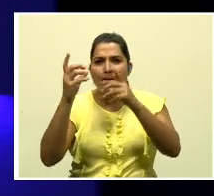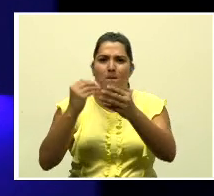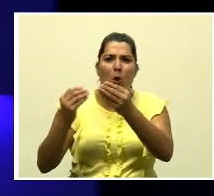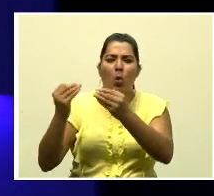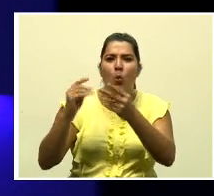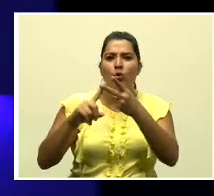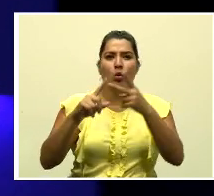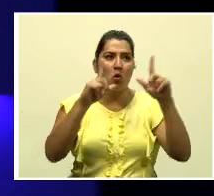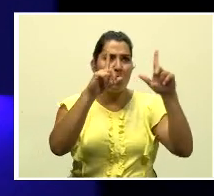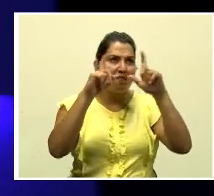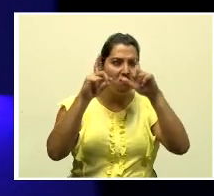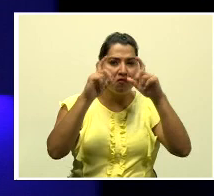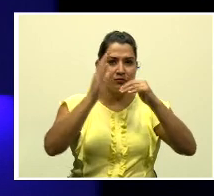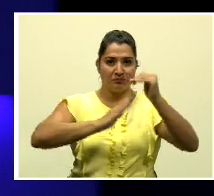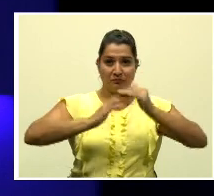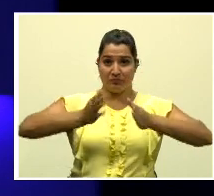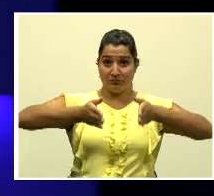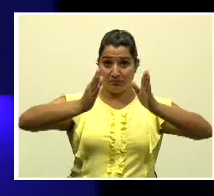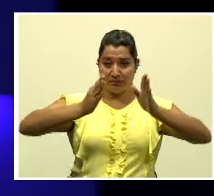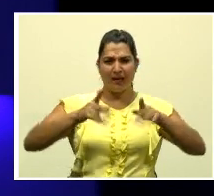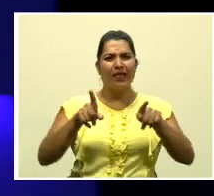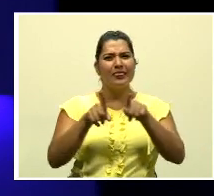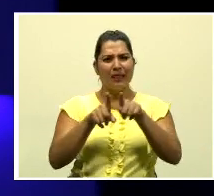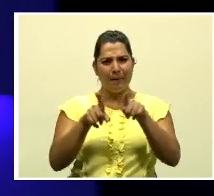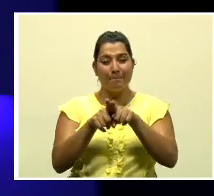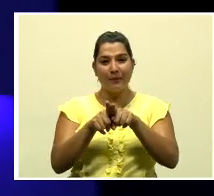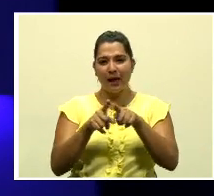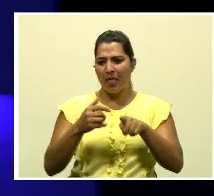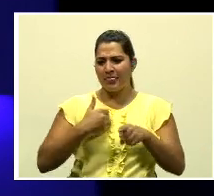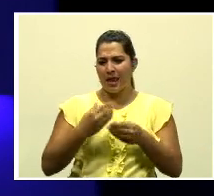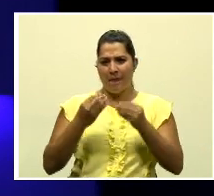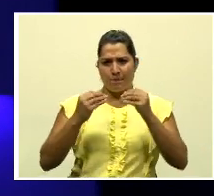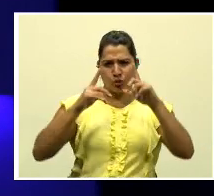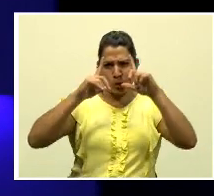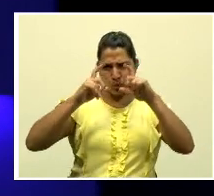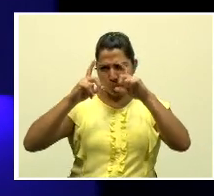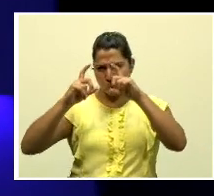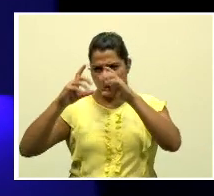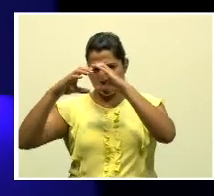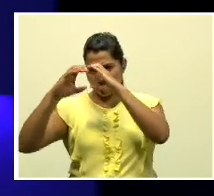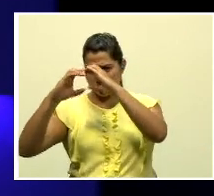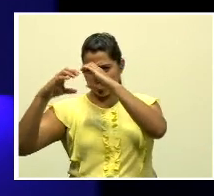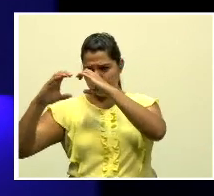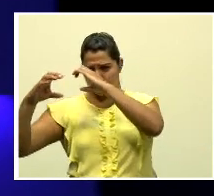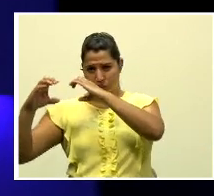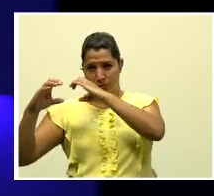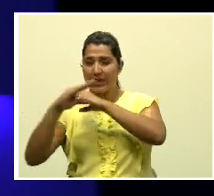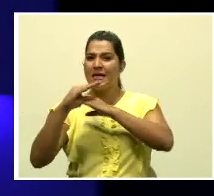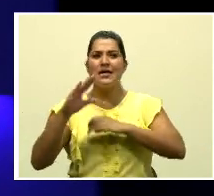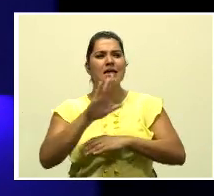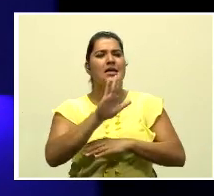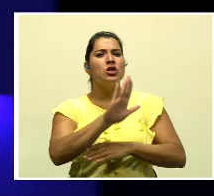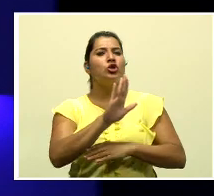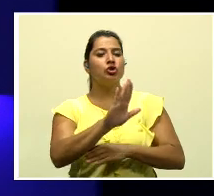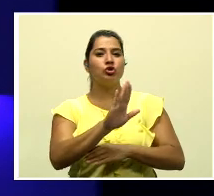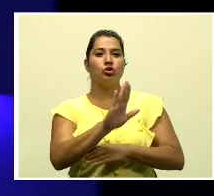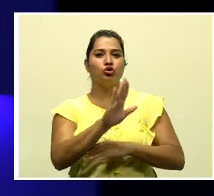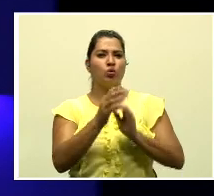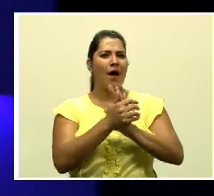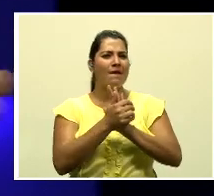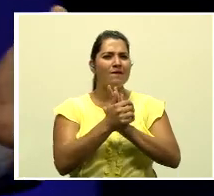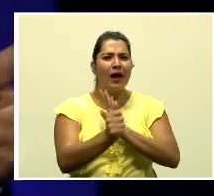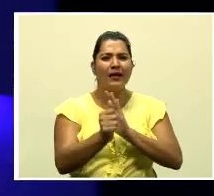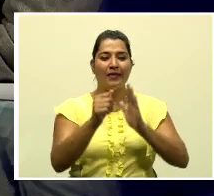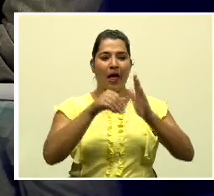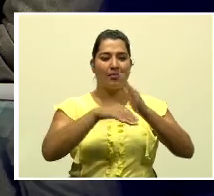arquitectura. Es también un coleccionista de cámaras analógicas y su huella está en la fotografía en blanco y